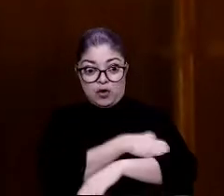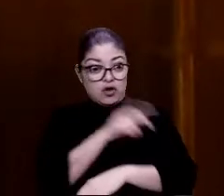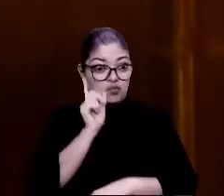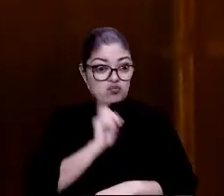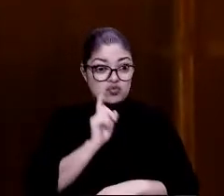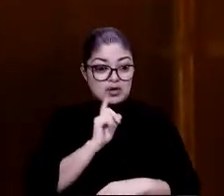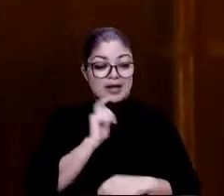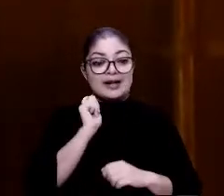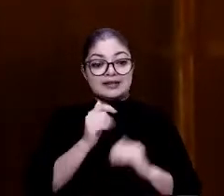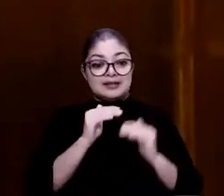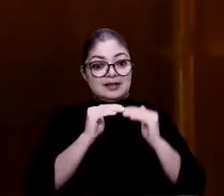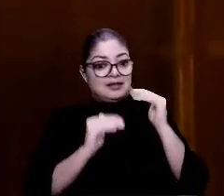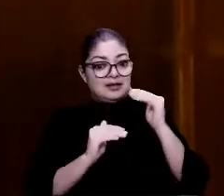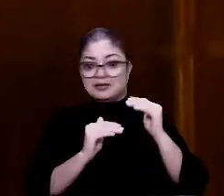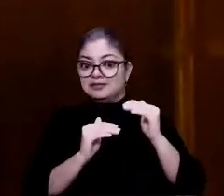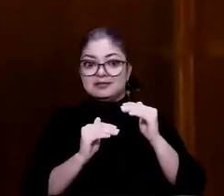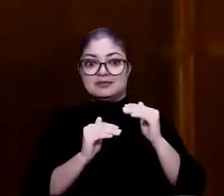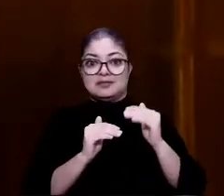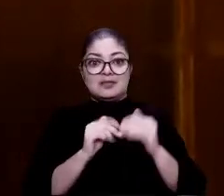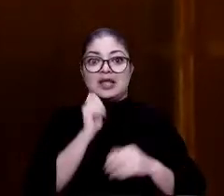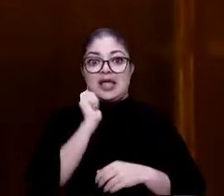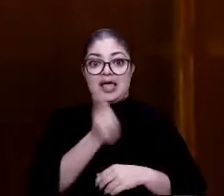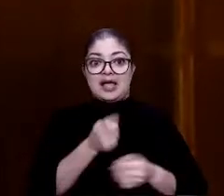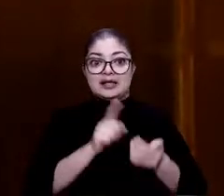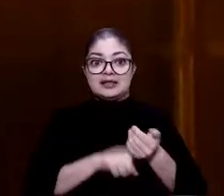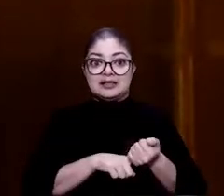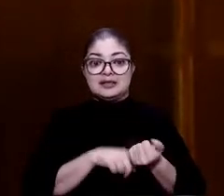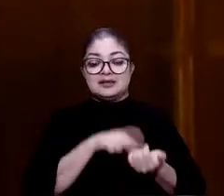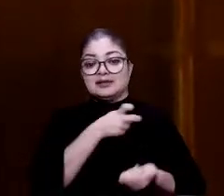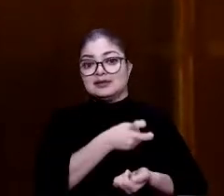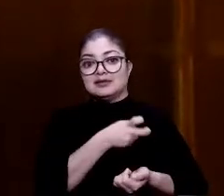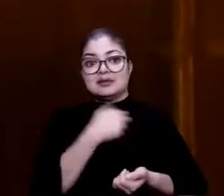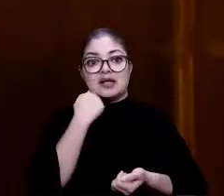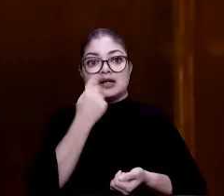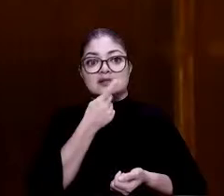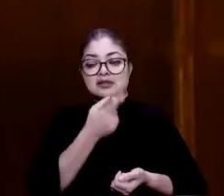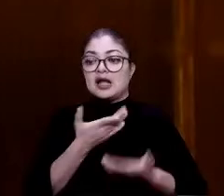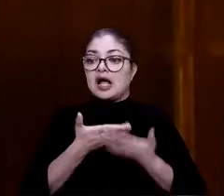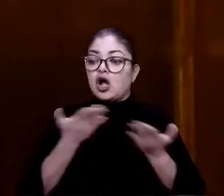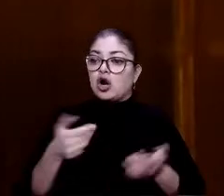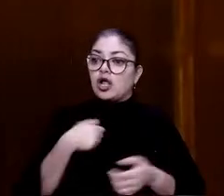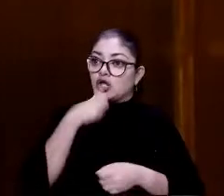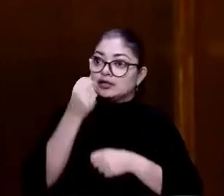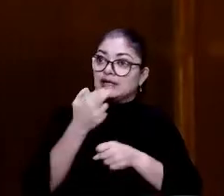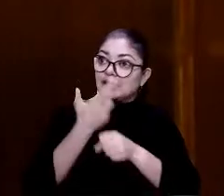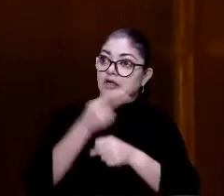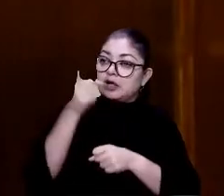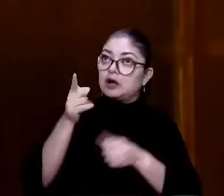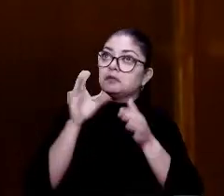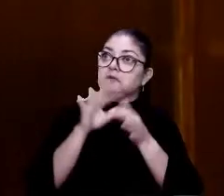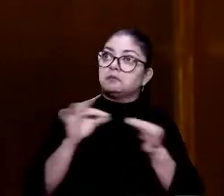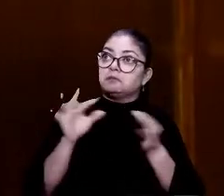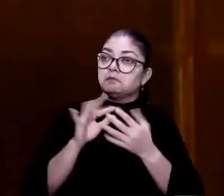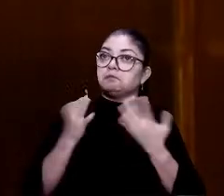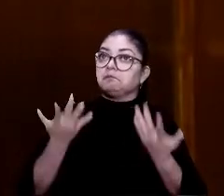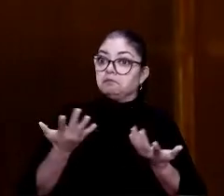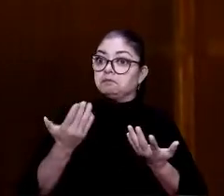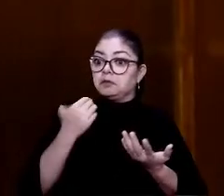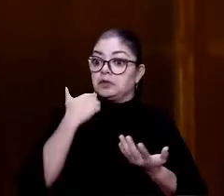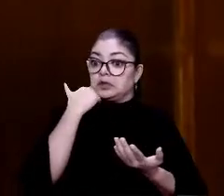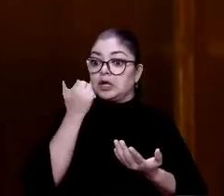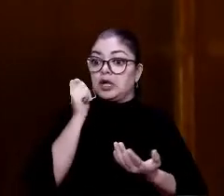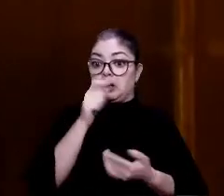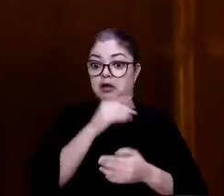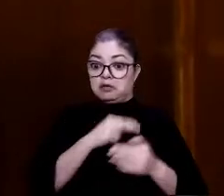las brechas de desigualdad abiertas e inamovibles. Secretaria, ante sus claras pretensiones por contender por